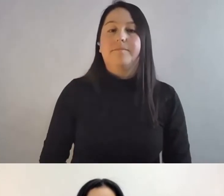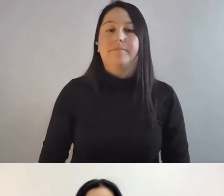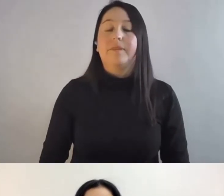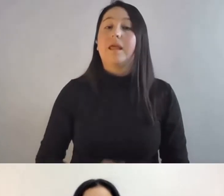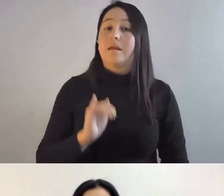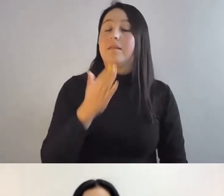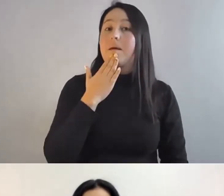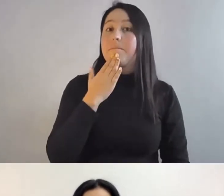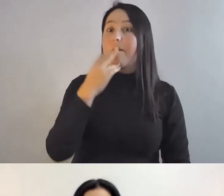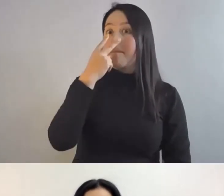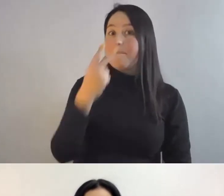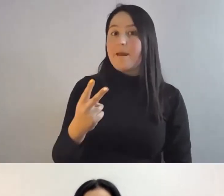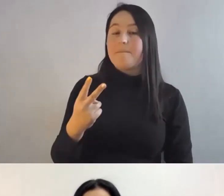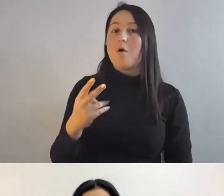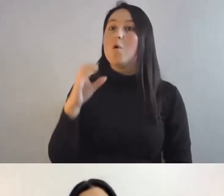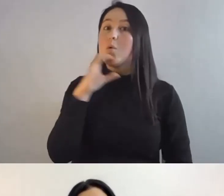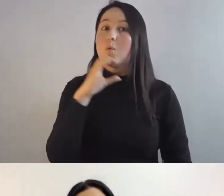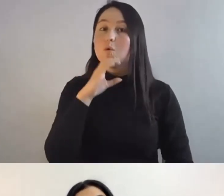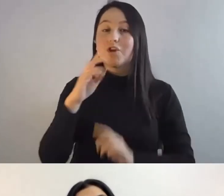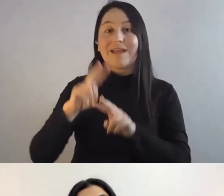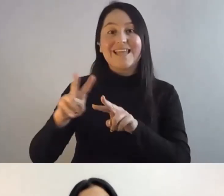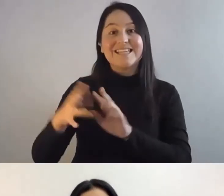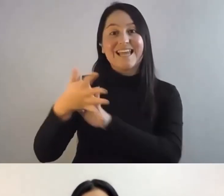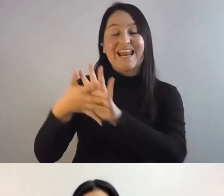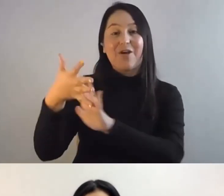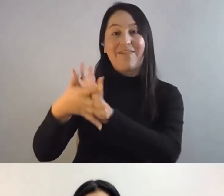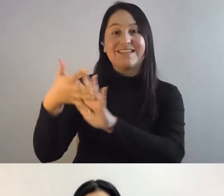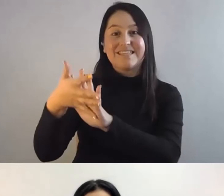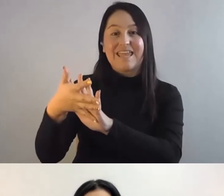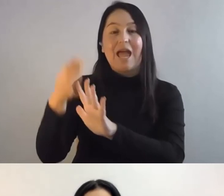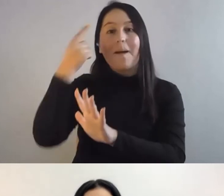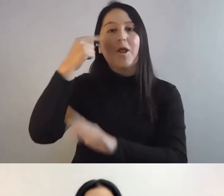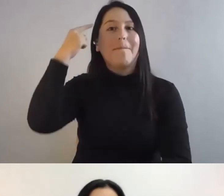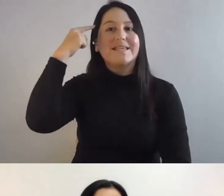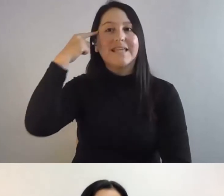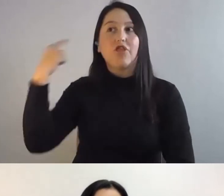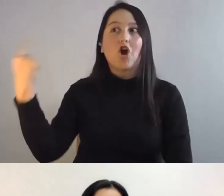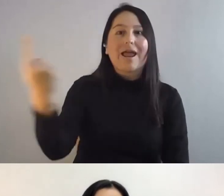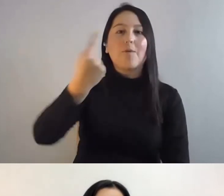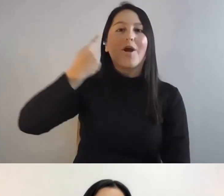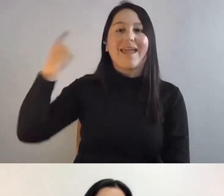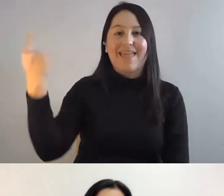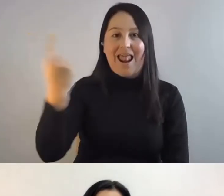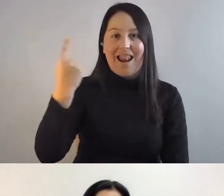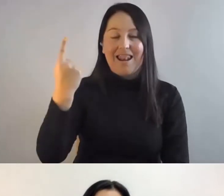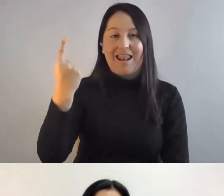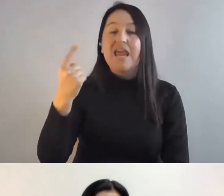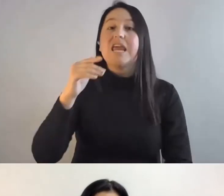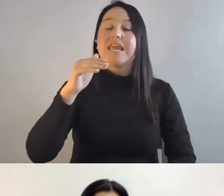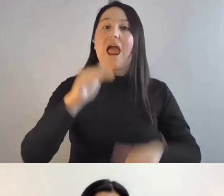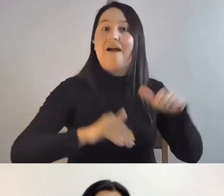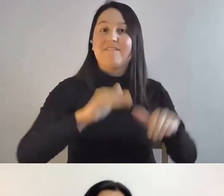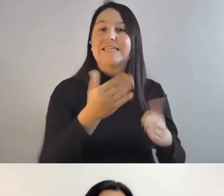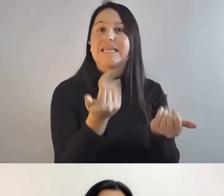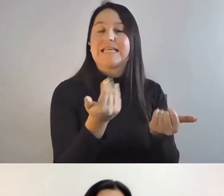vemos mucho los cursos que se hacen en lengua de señas, pero siempre se da como un contexto general, ¿ya? Y a veces también se necesita en lo inmediato aprender.